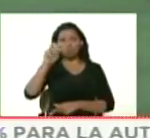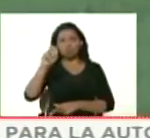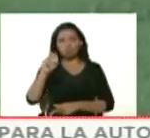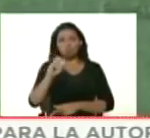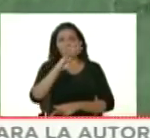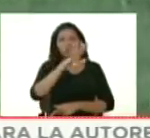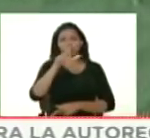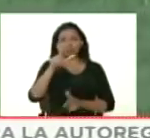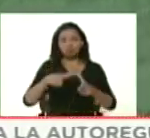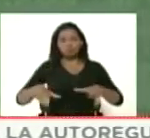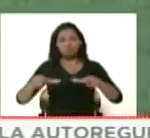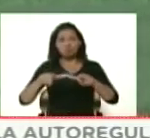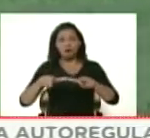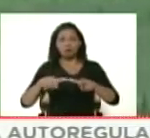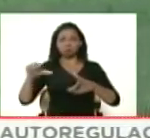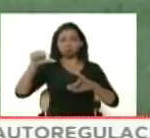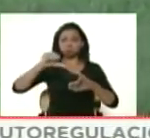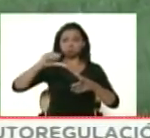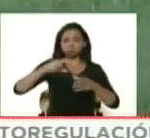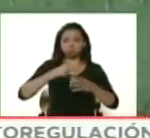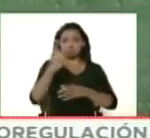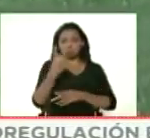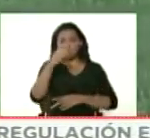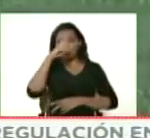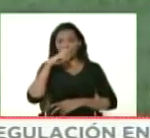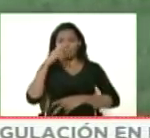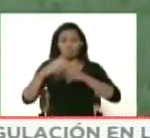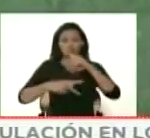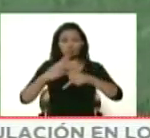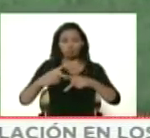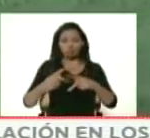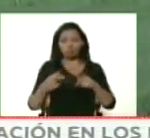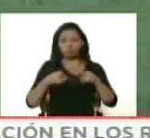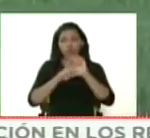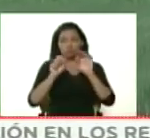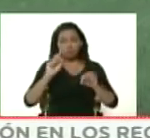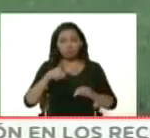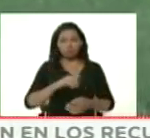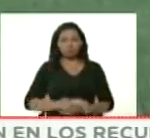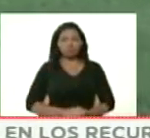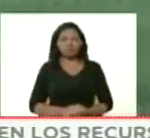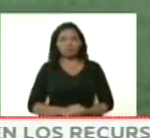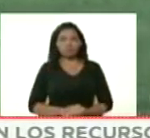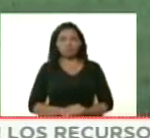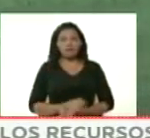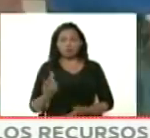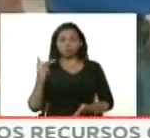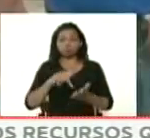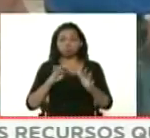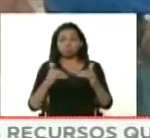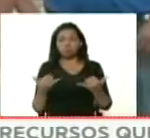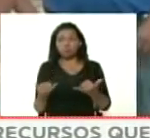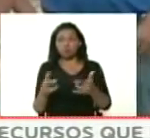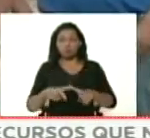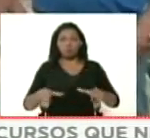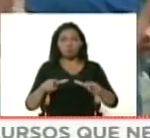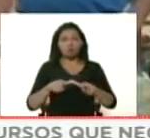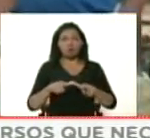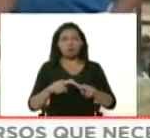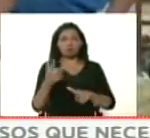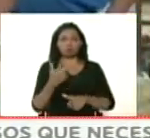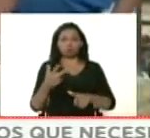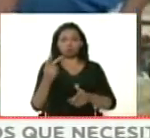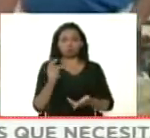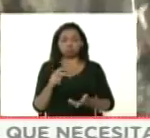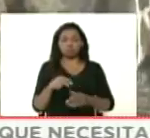de agua puestos en 2 años para la producción y para el consumo humano. Aquí estamos, en la finca Los Tres Potricos, en